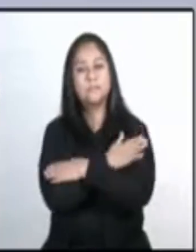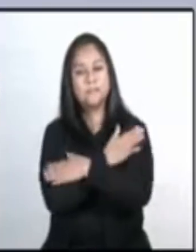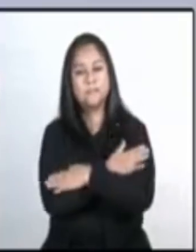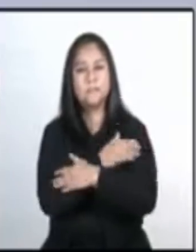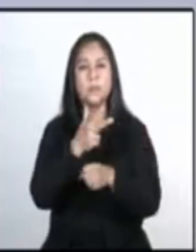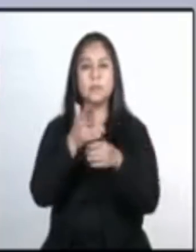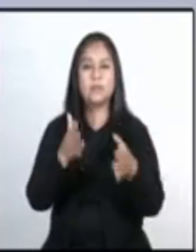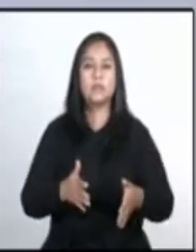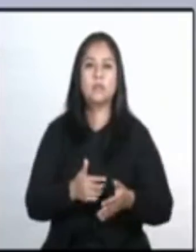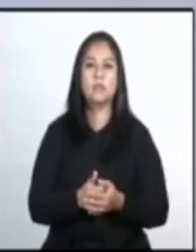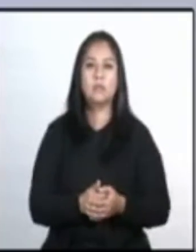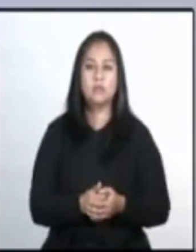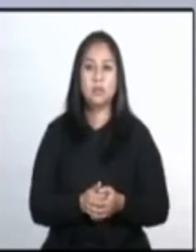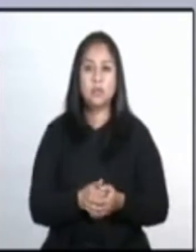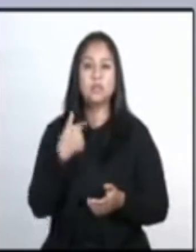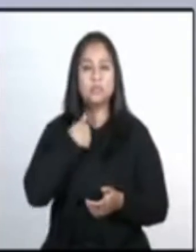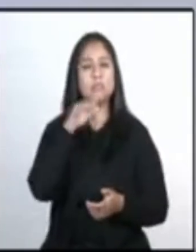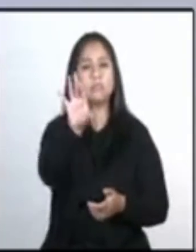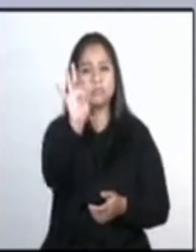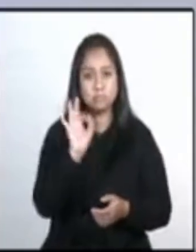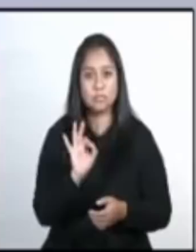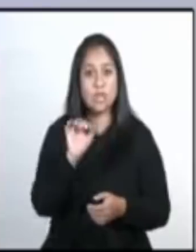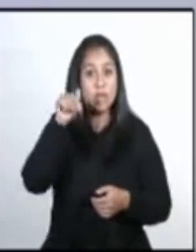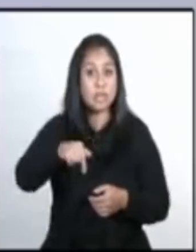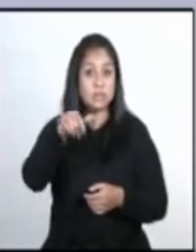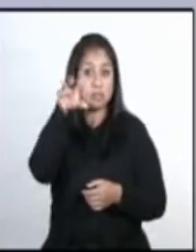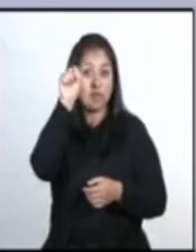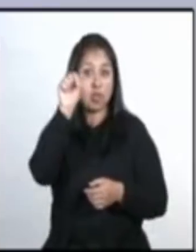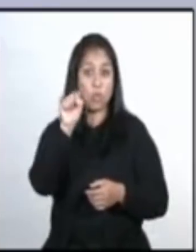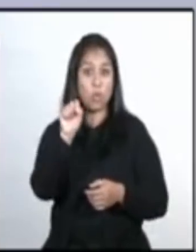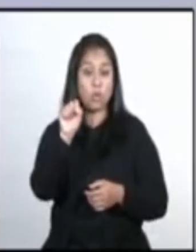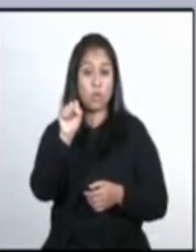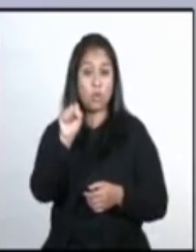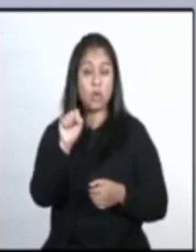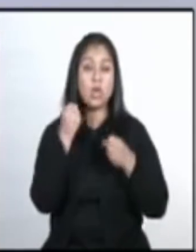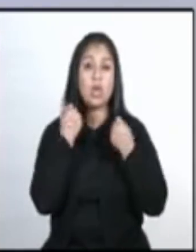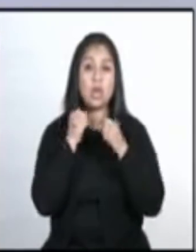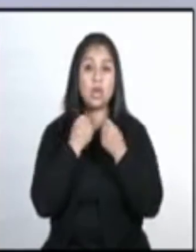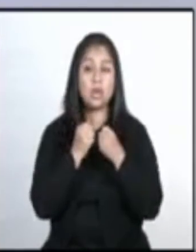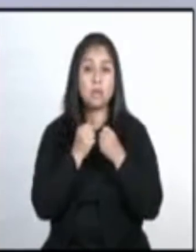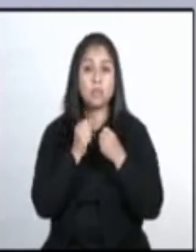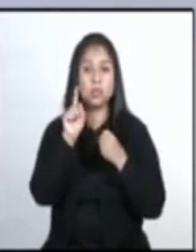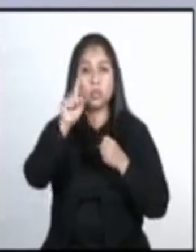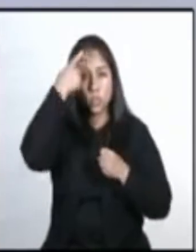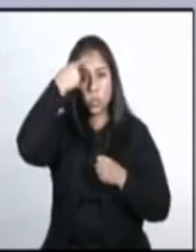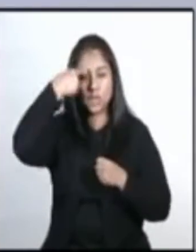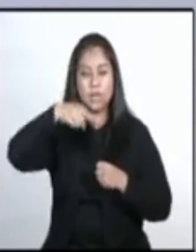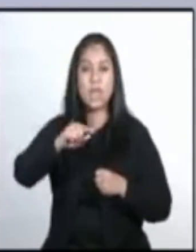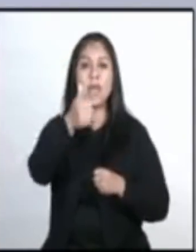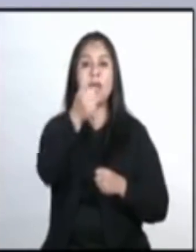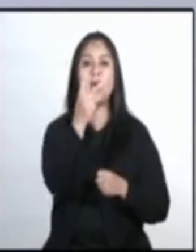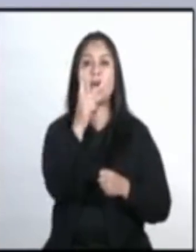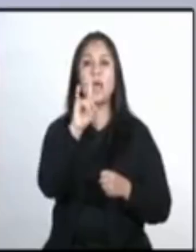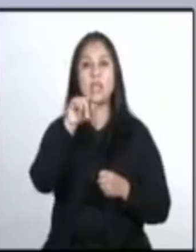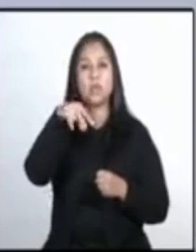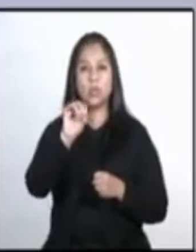conciudadanos, los invito a que este sábado hagamos un día de ayuno, un